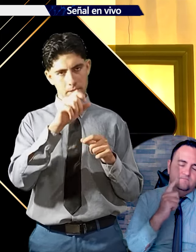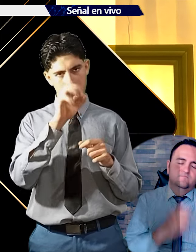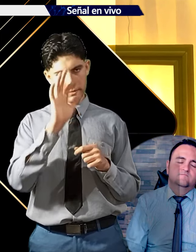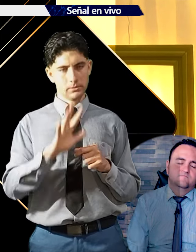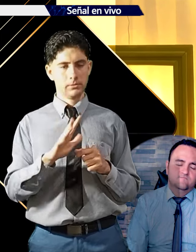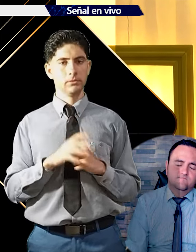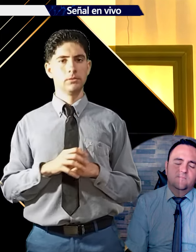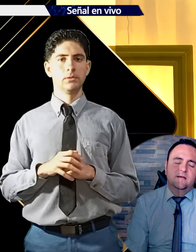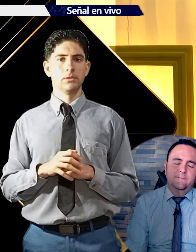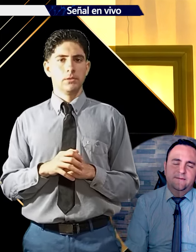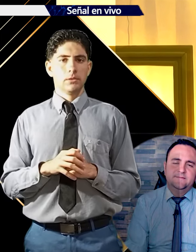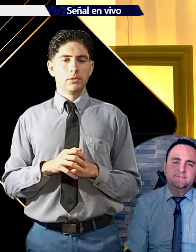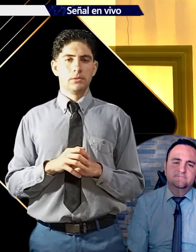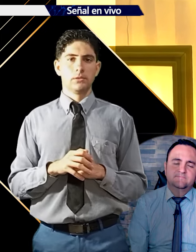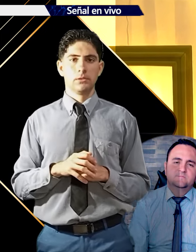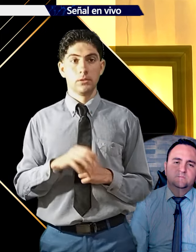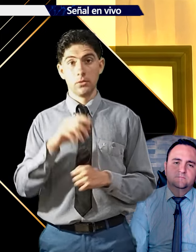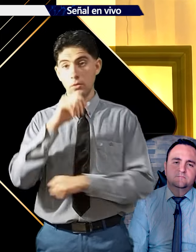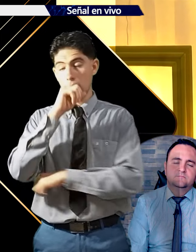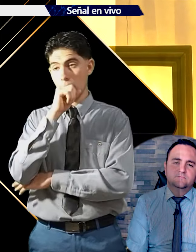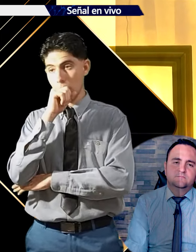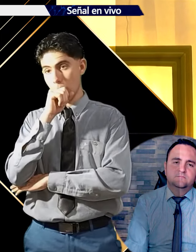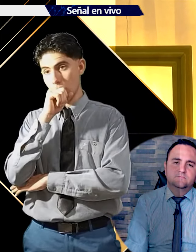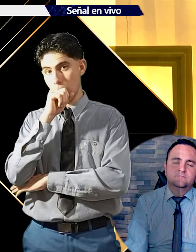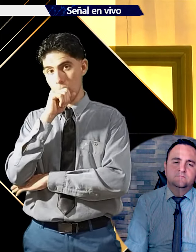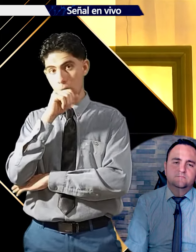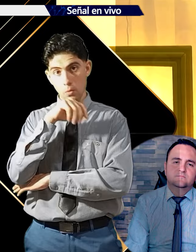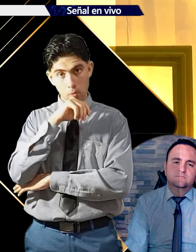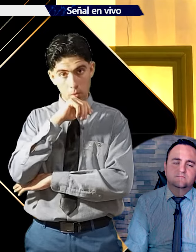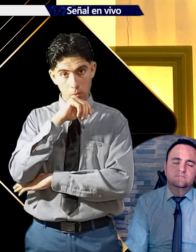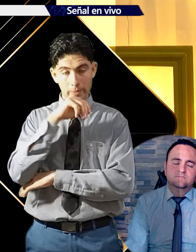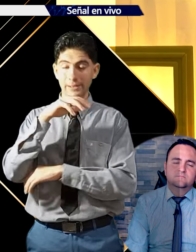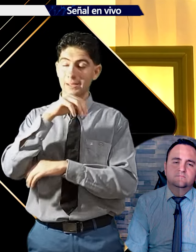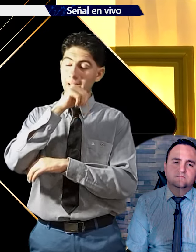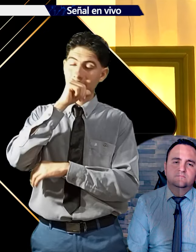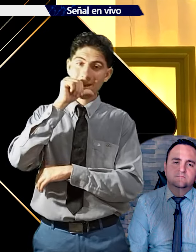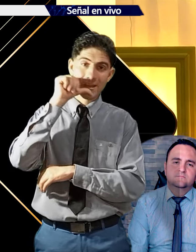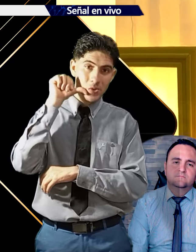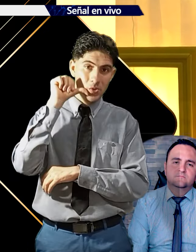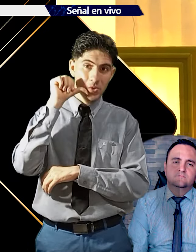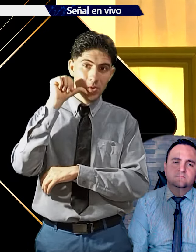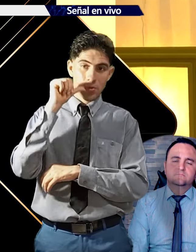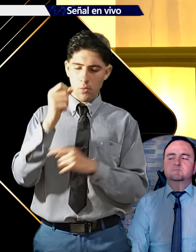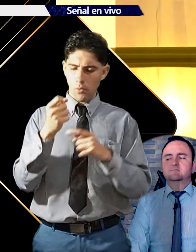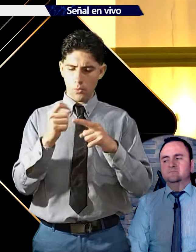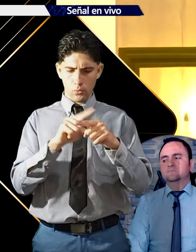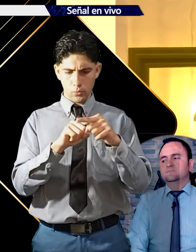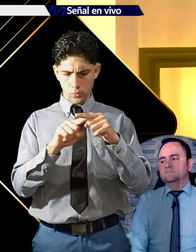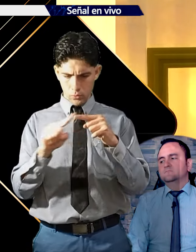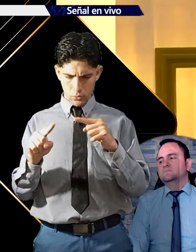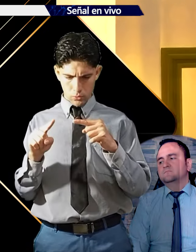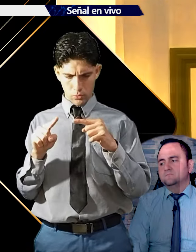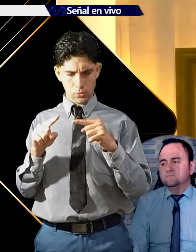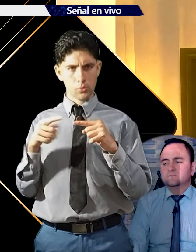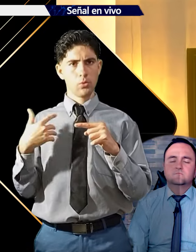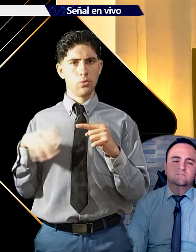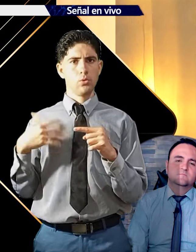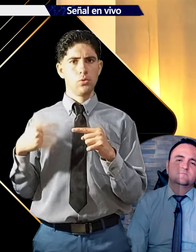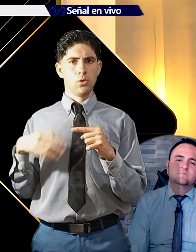ya gente mayor, pastores, decíamos, nuestro pastor va a estar en ayuno martes, miércoles, jueves,